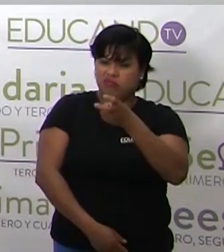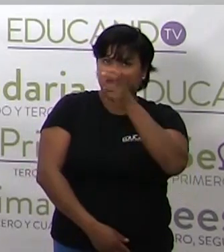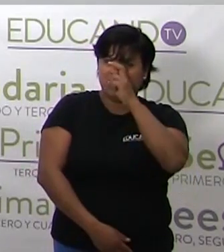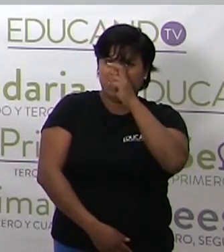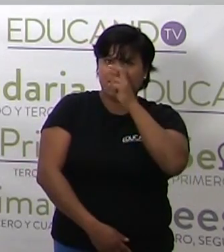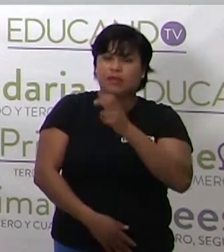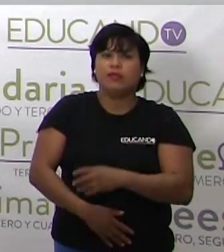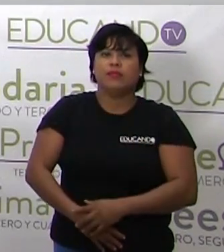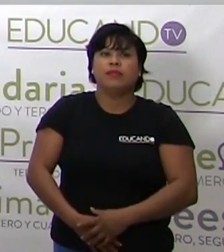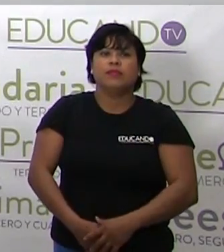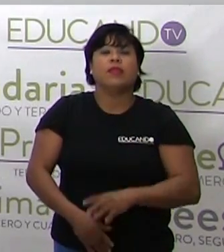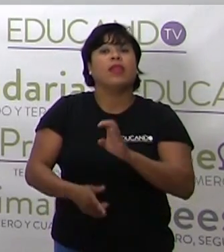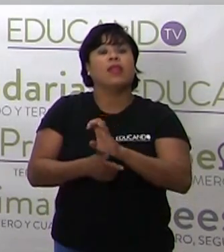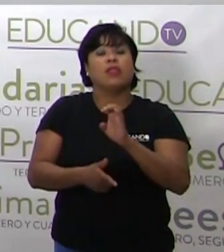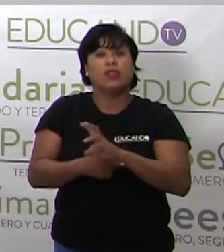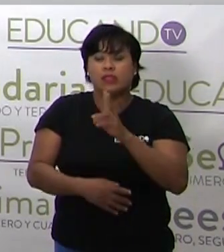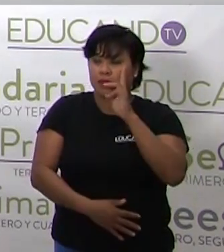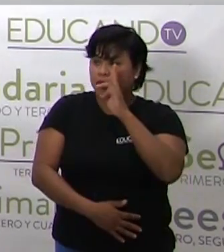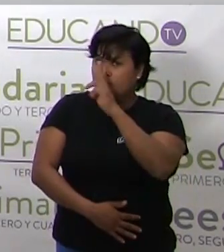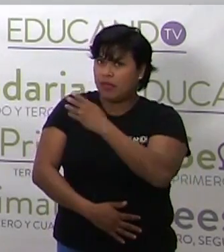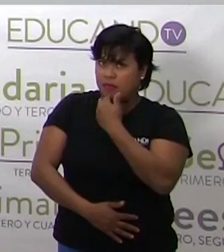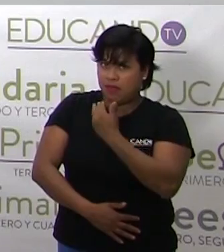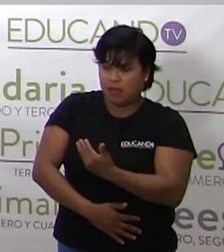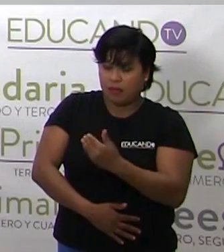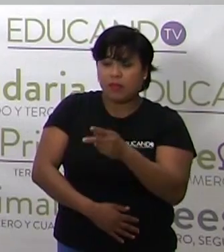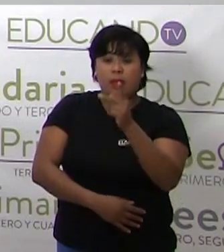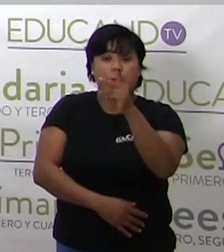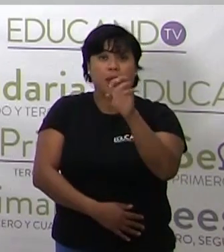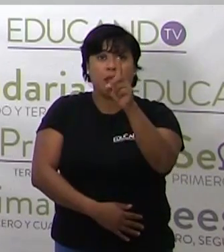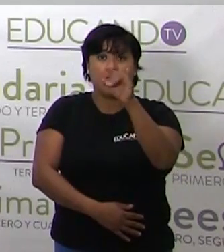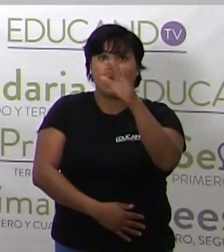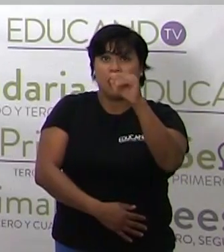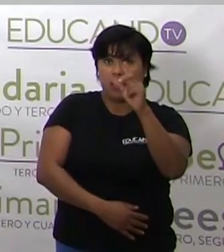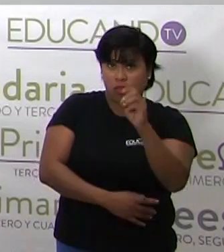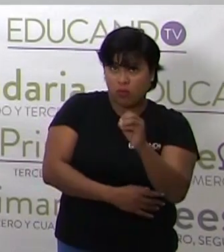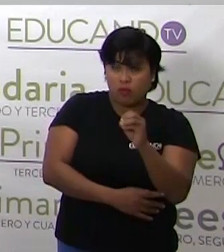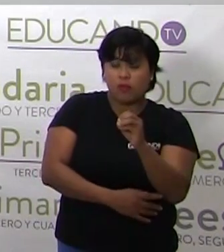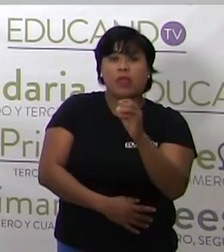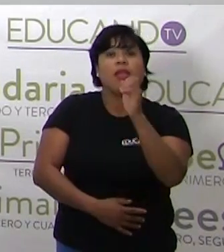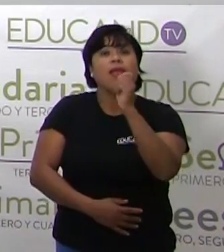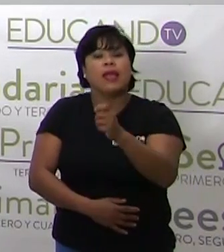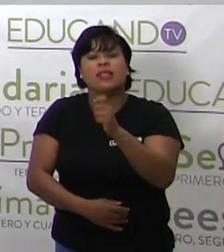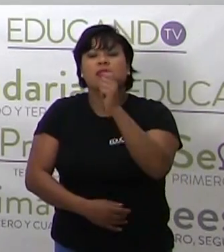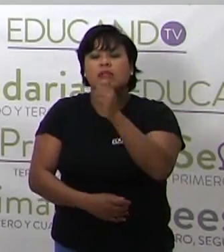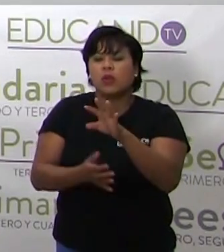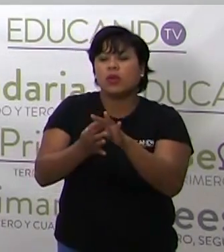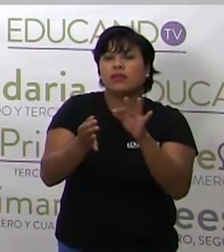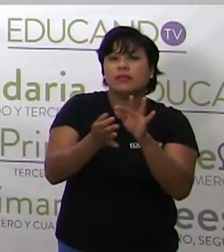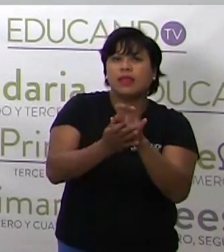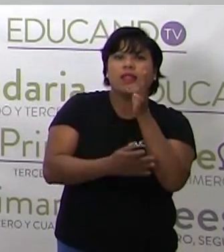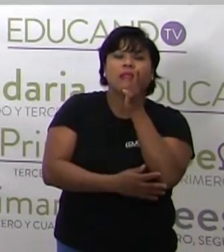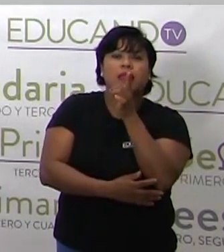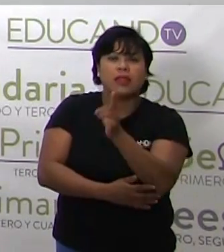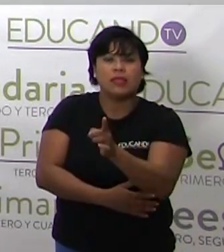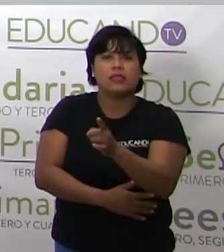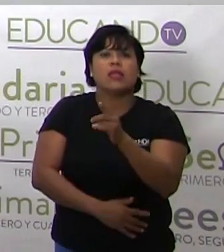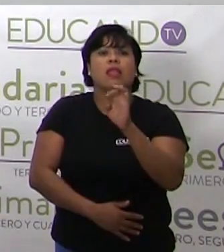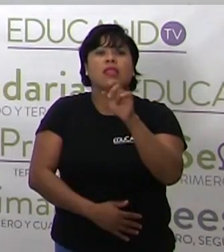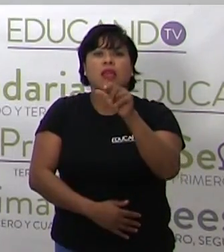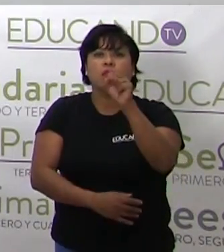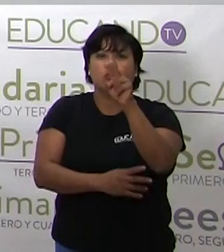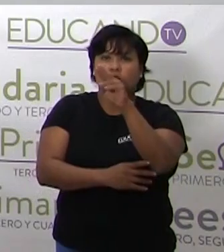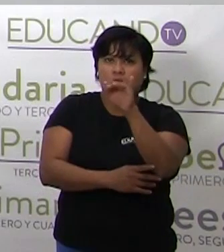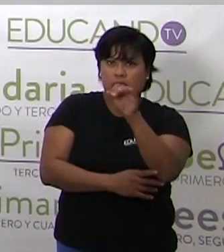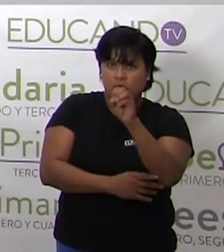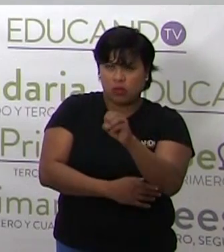estricto. Entonces, fíjense bien, el predicado, vuelvo a repetir, es lo que se dice del